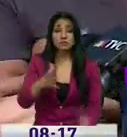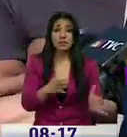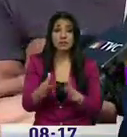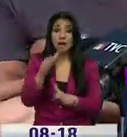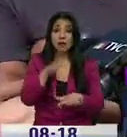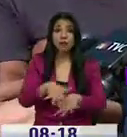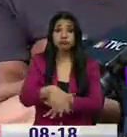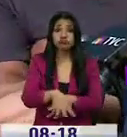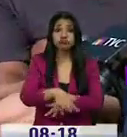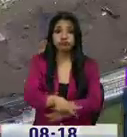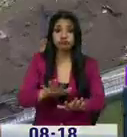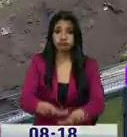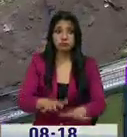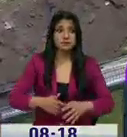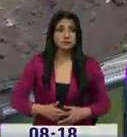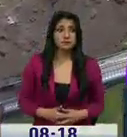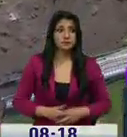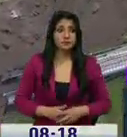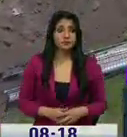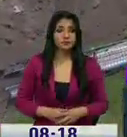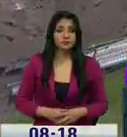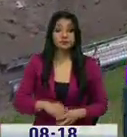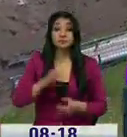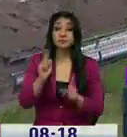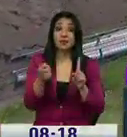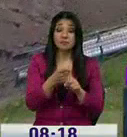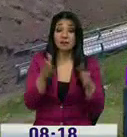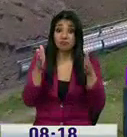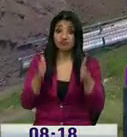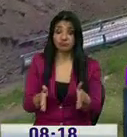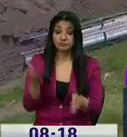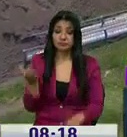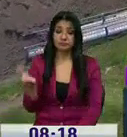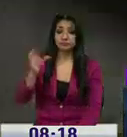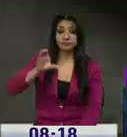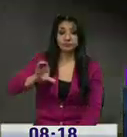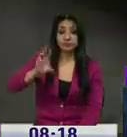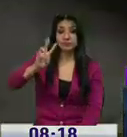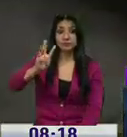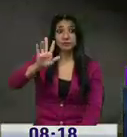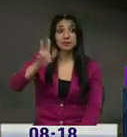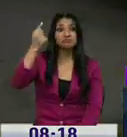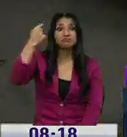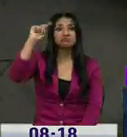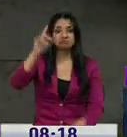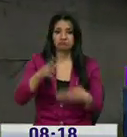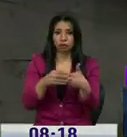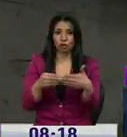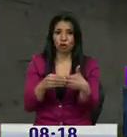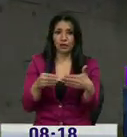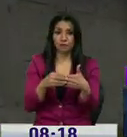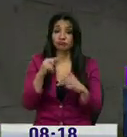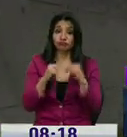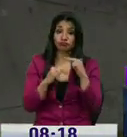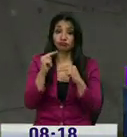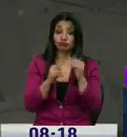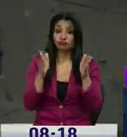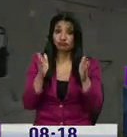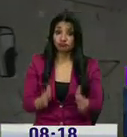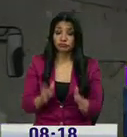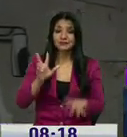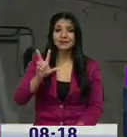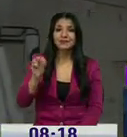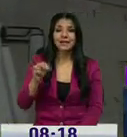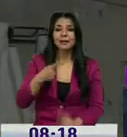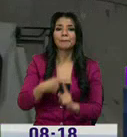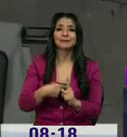los ríos contaminados. La primera fase tiene una inversión de 63 millones de dólares y se construirá en un plazo de 30